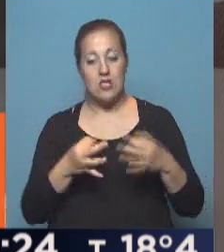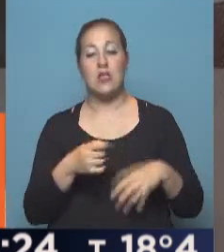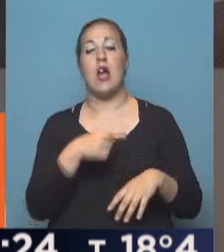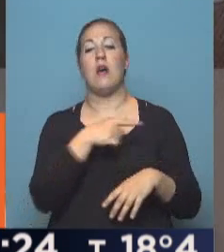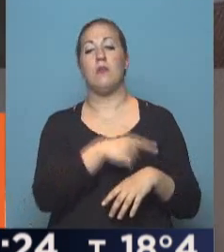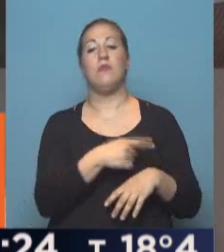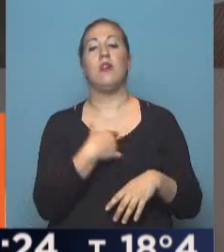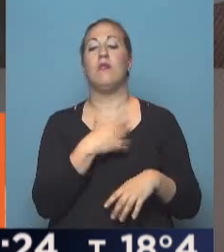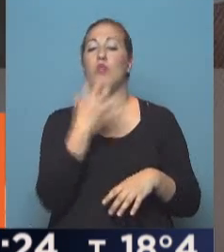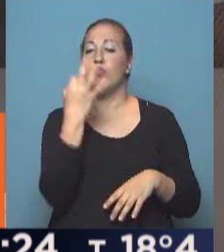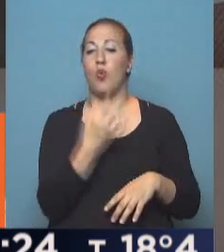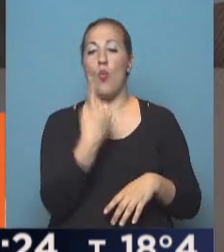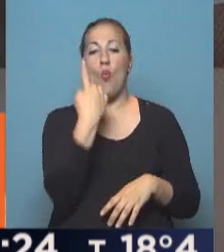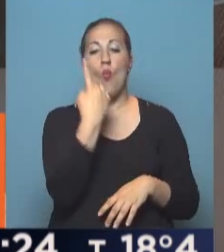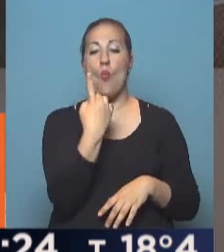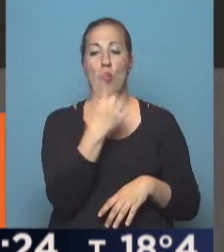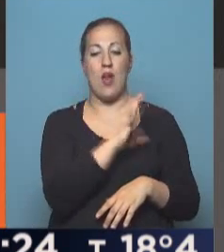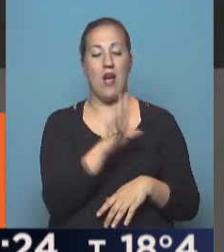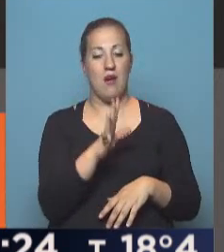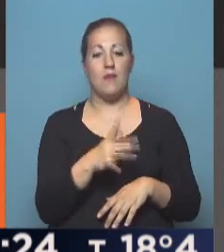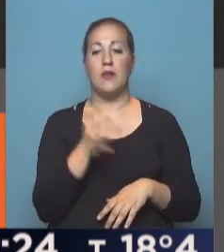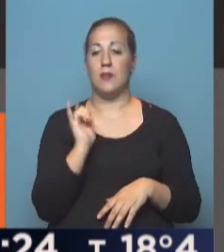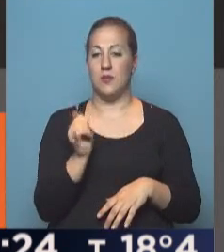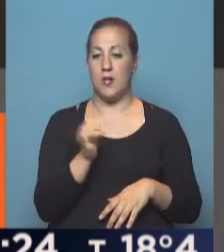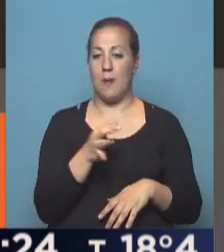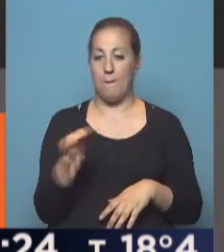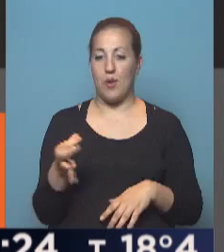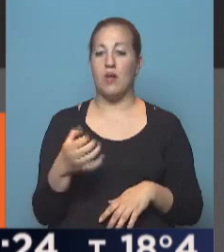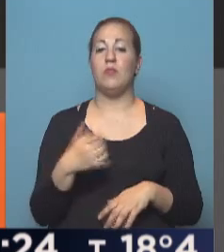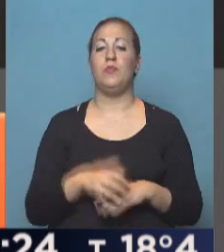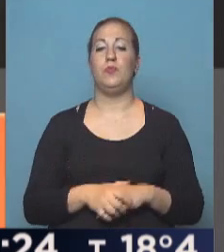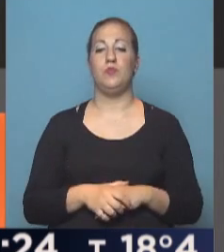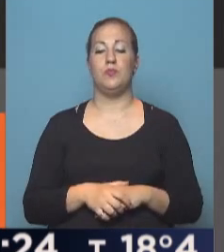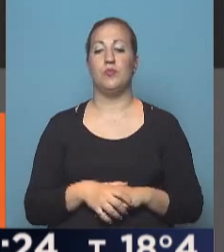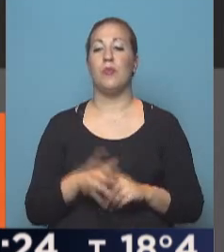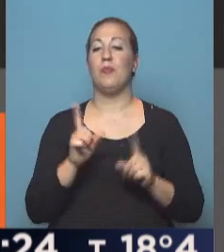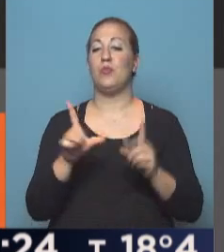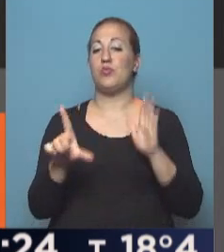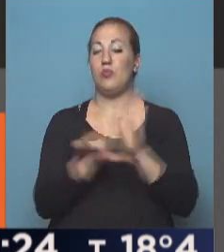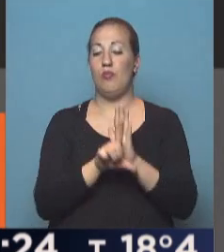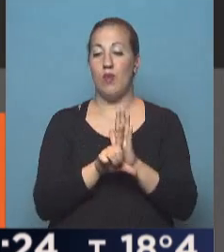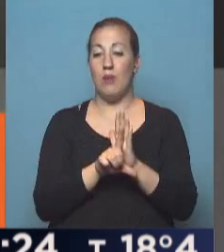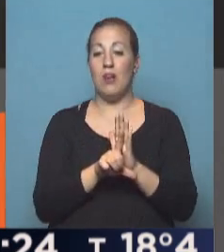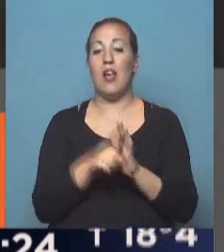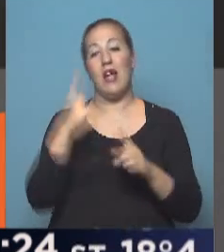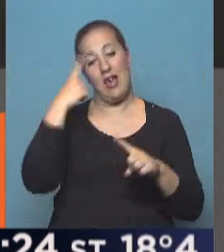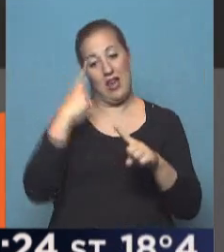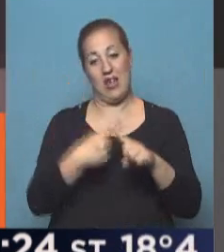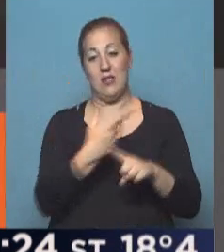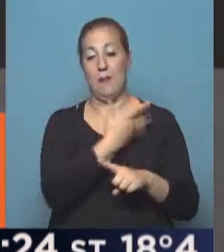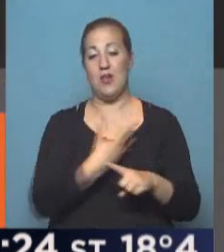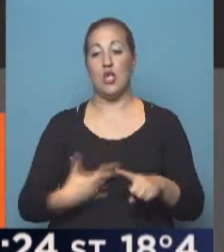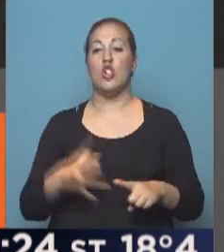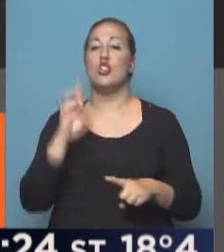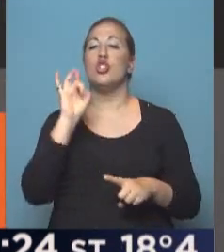debe ser una sola la percepción si tal cual nosotros interpretamos de acuerdo a la ley que corresponde que la expresidenta perciba